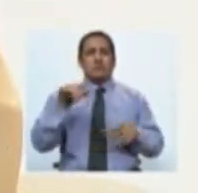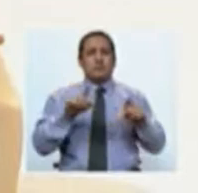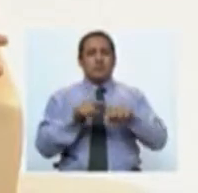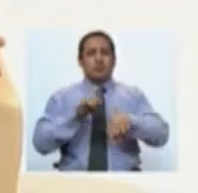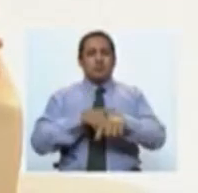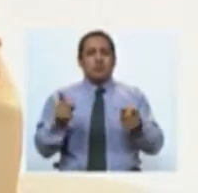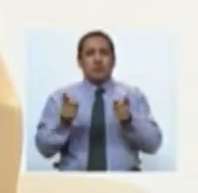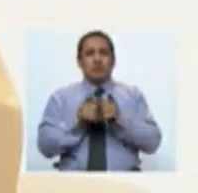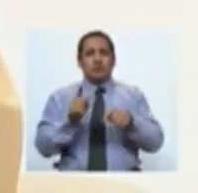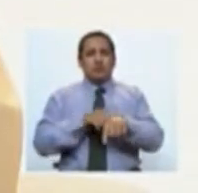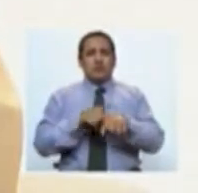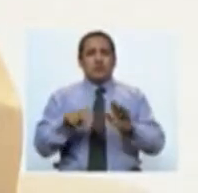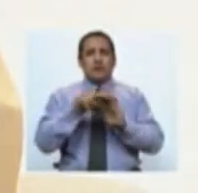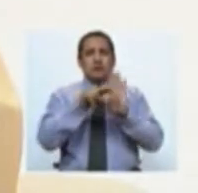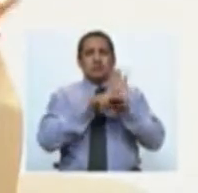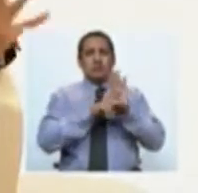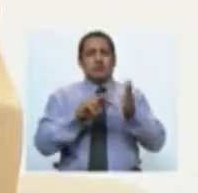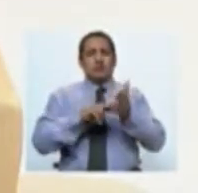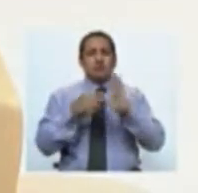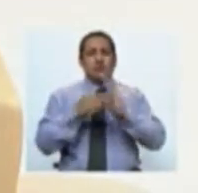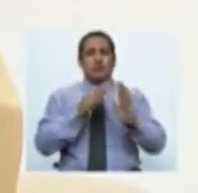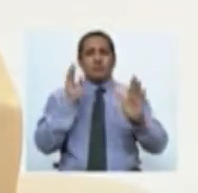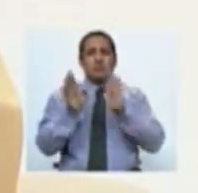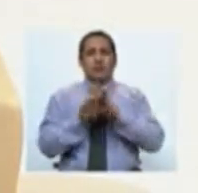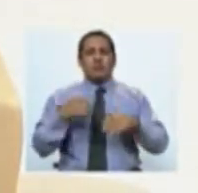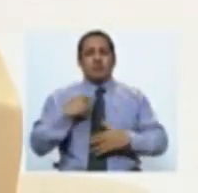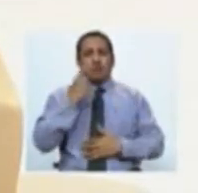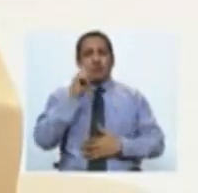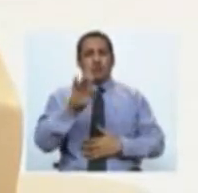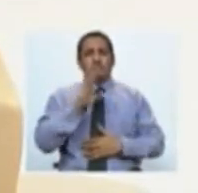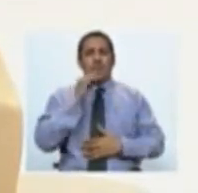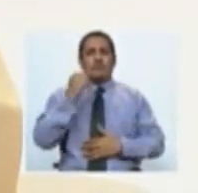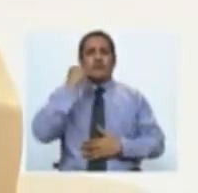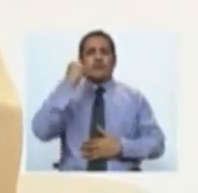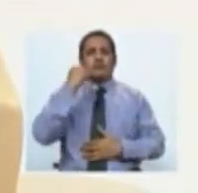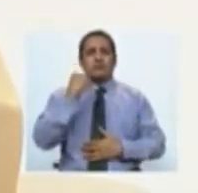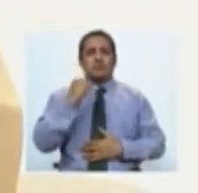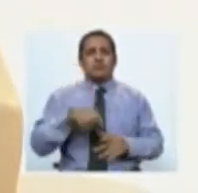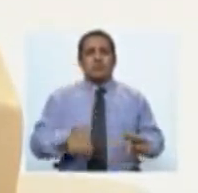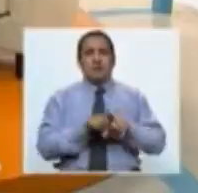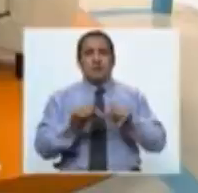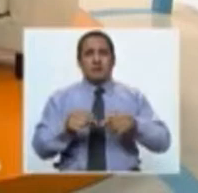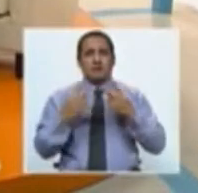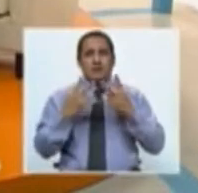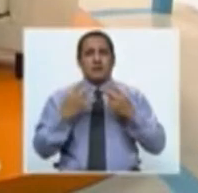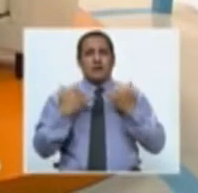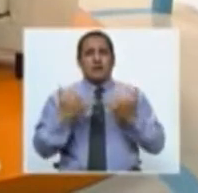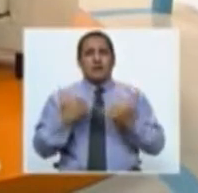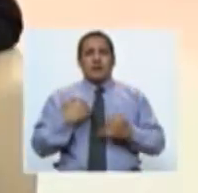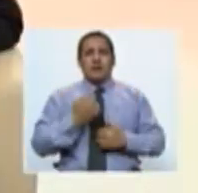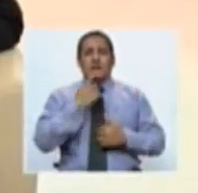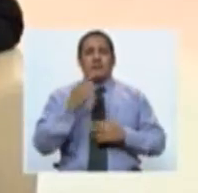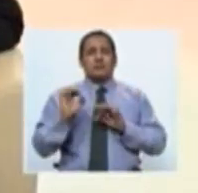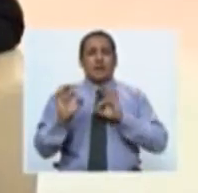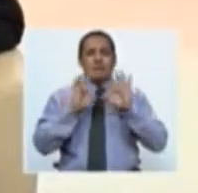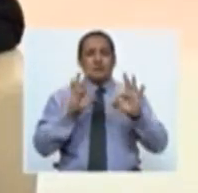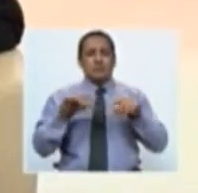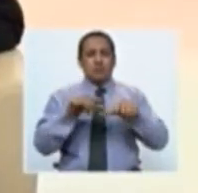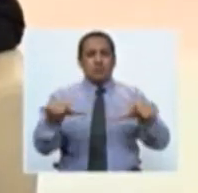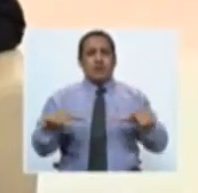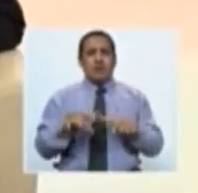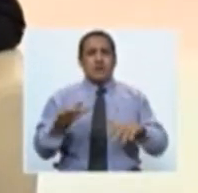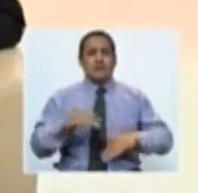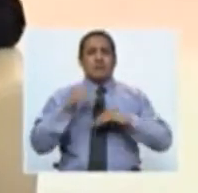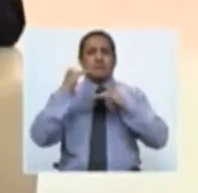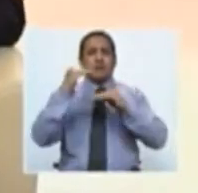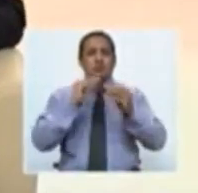superación temporal de la norma, ¿no? Sin que eso signifique el desconocer un derecho, ¿no? Claro, porque estamos aquí ante una misma materia que